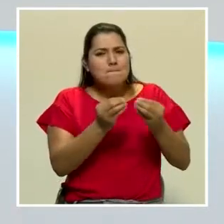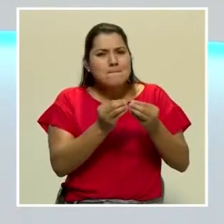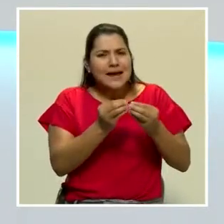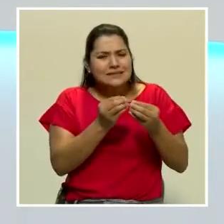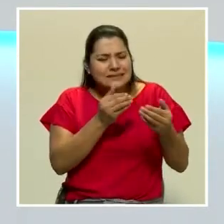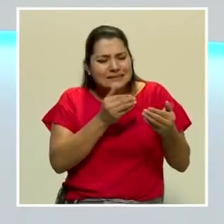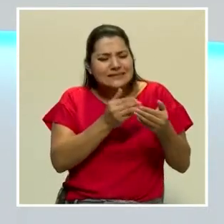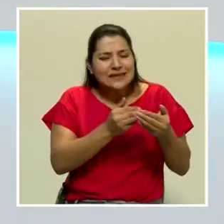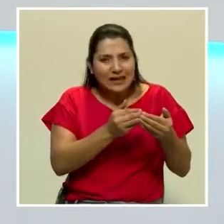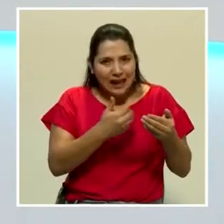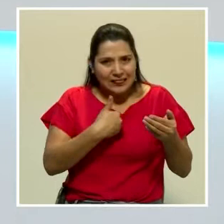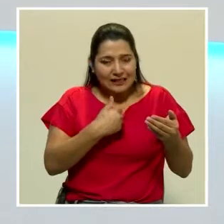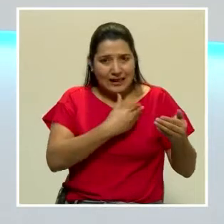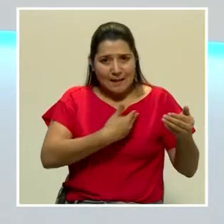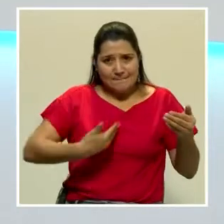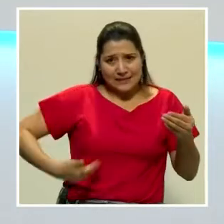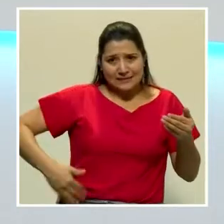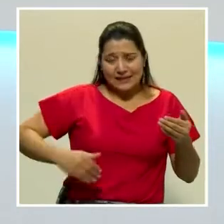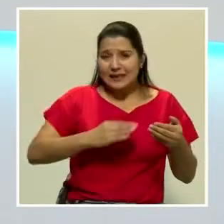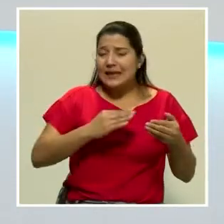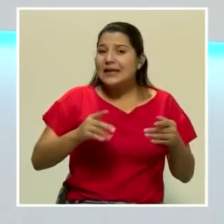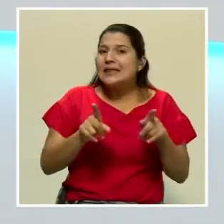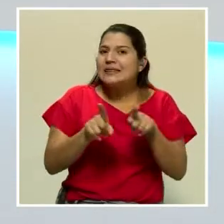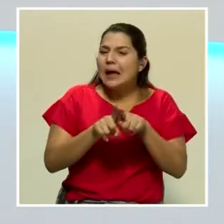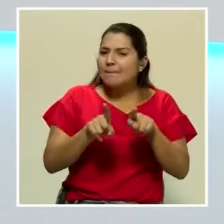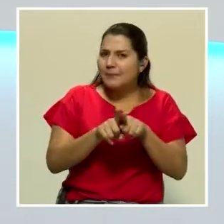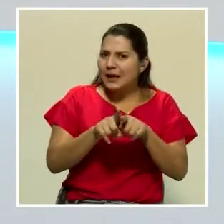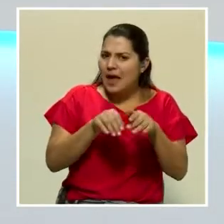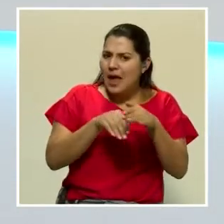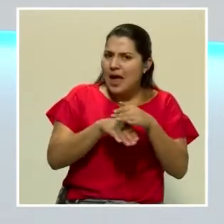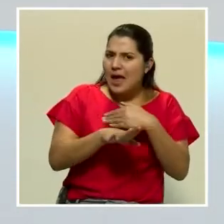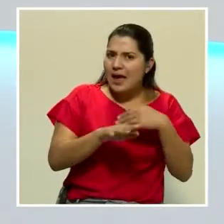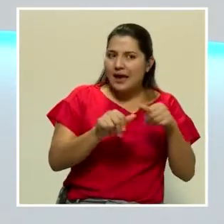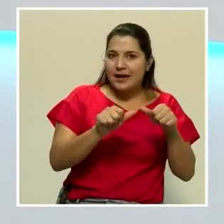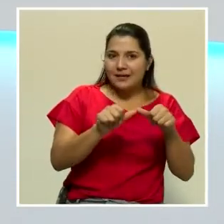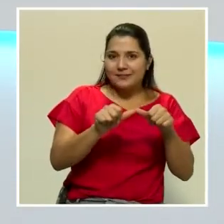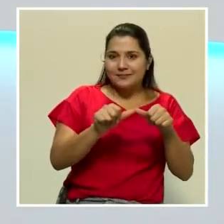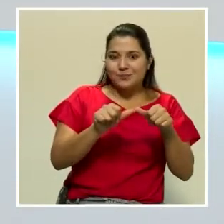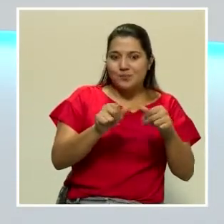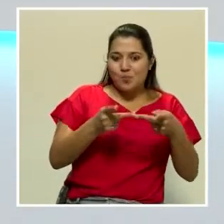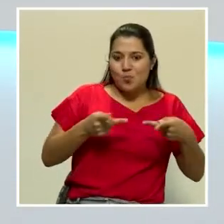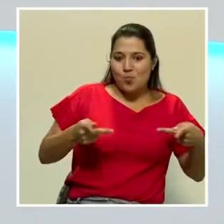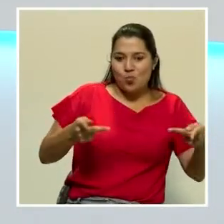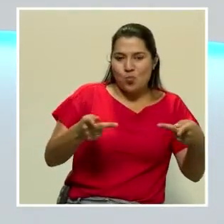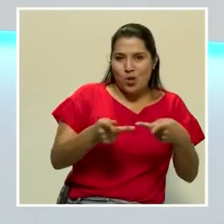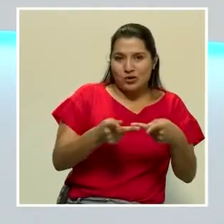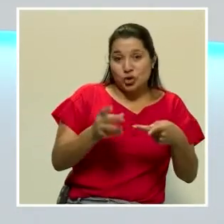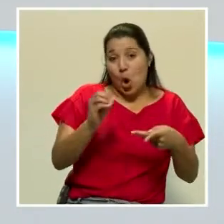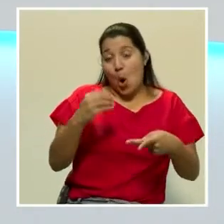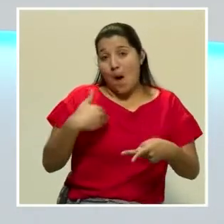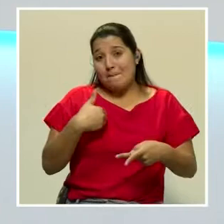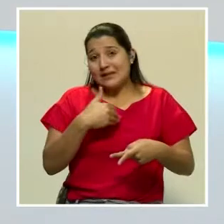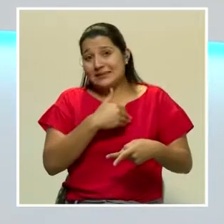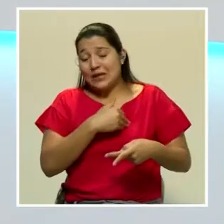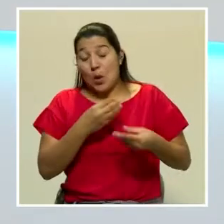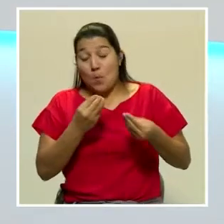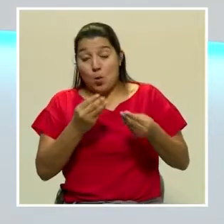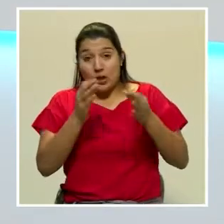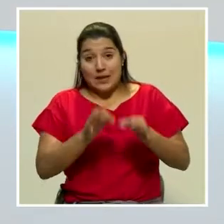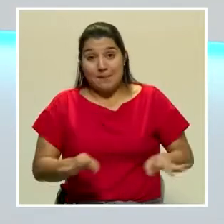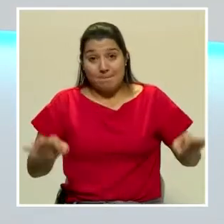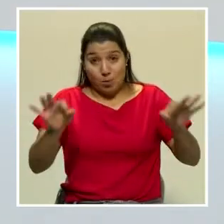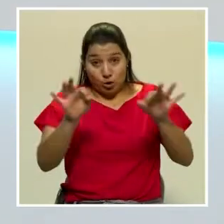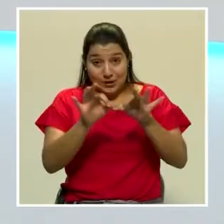del presidente y en áreas vitales. Hay que tener en cuenta que